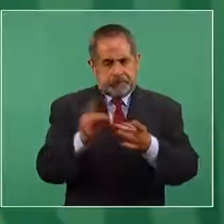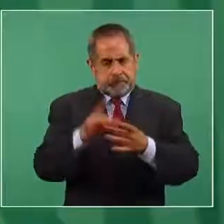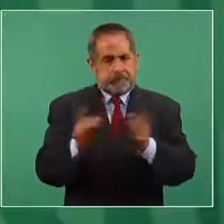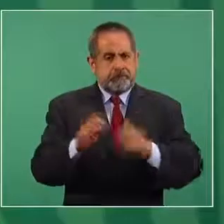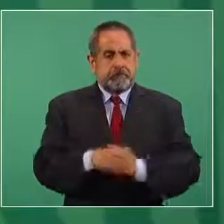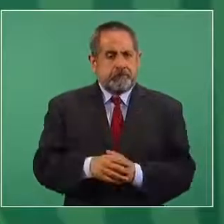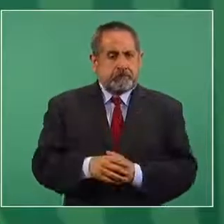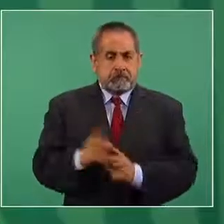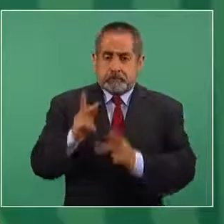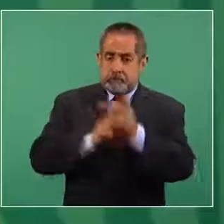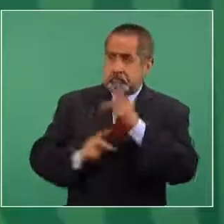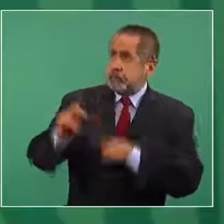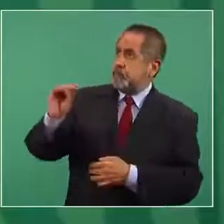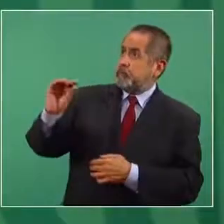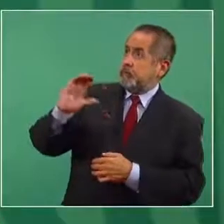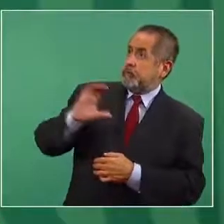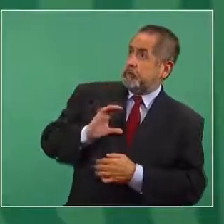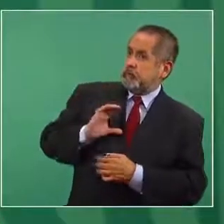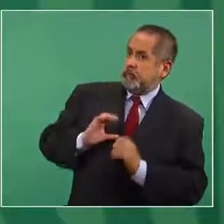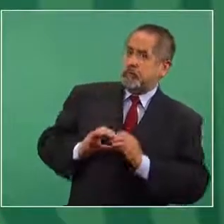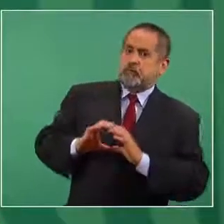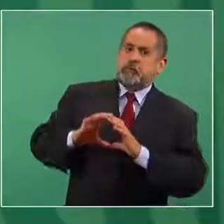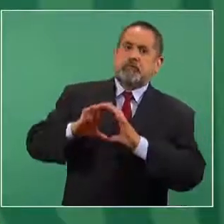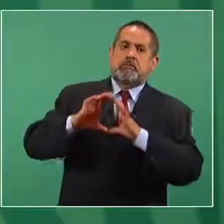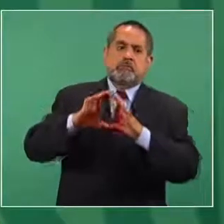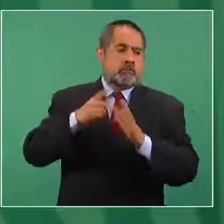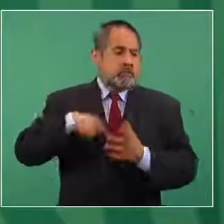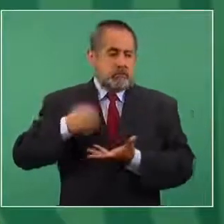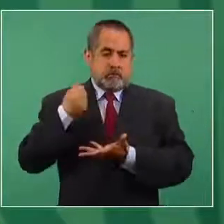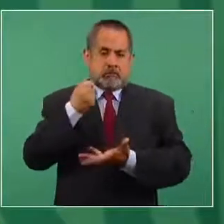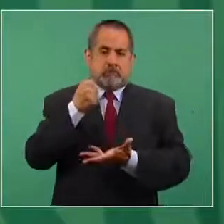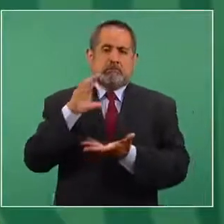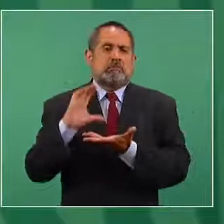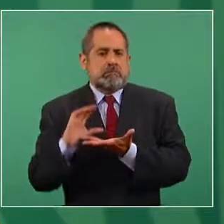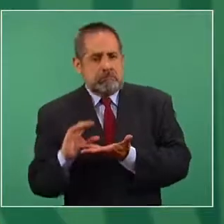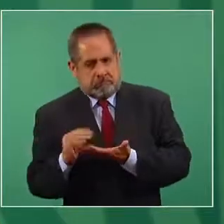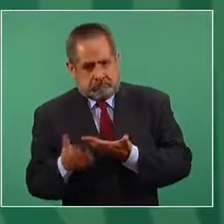crece la deuda, se reduce nuestro presupuesto.